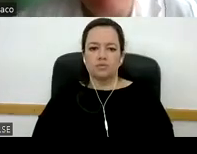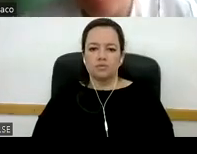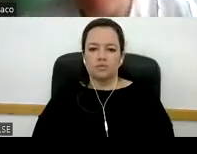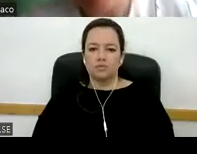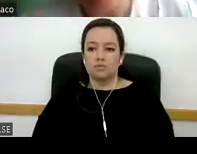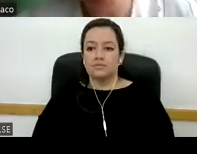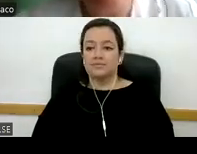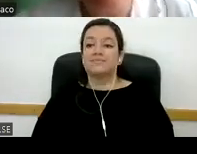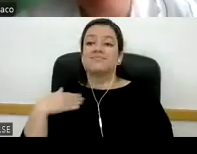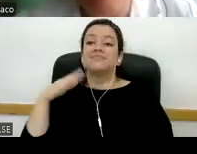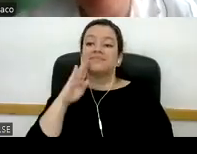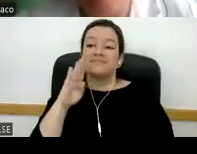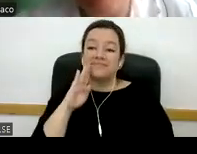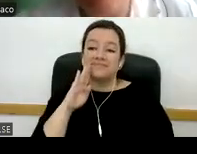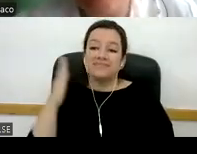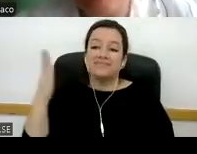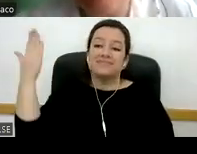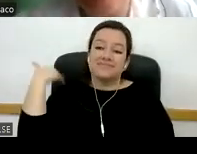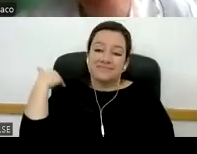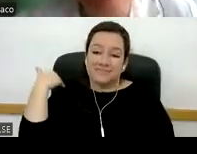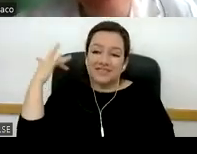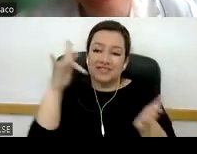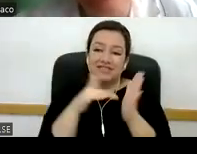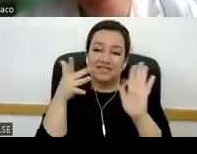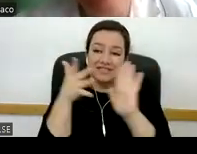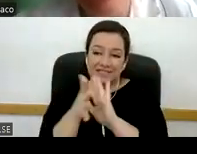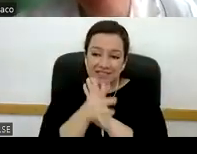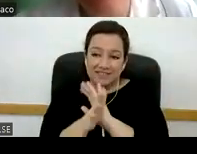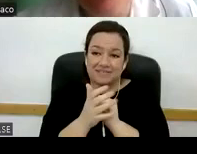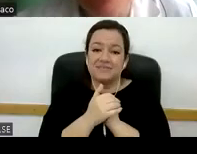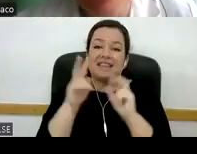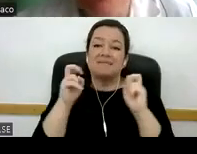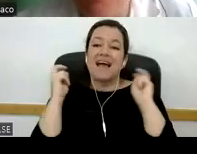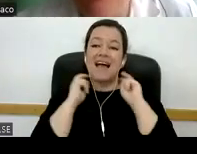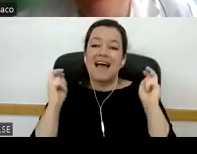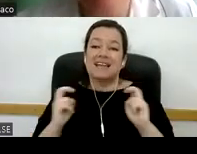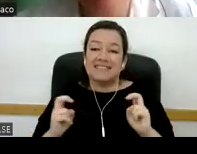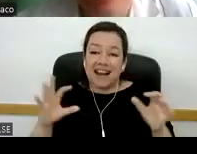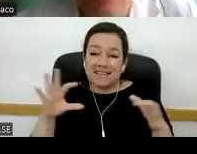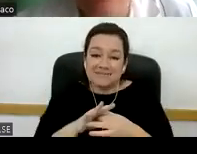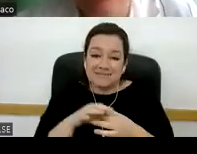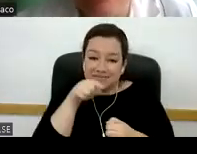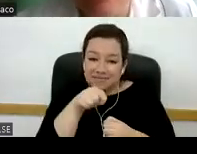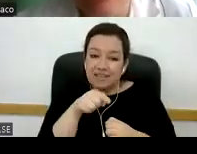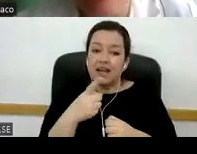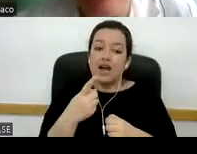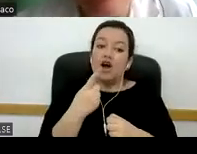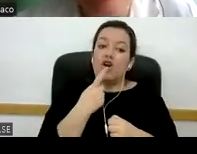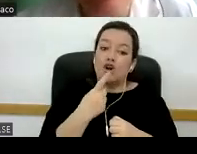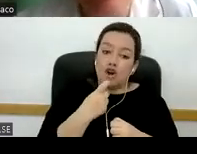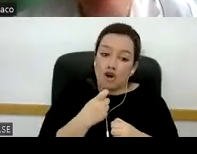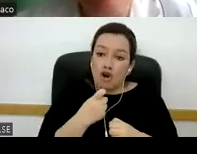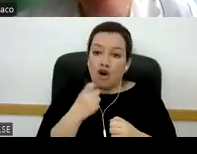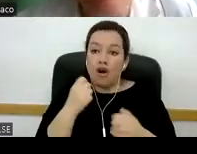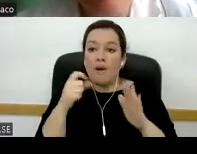Y luego el que comentábamos en la última sesión, en la sesión antiestrés, los MindMaster bebibles, el rojo, etiqueta roja y